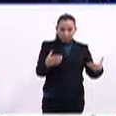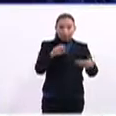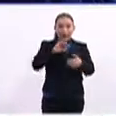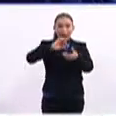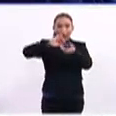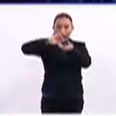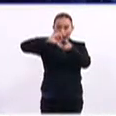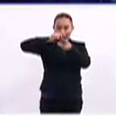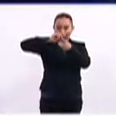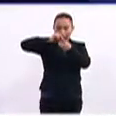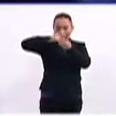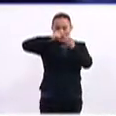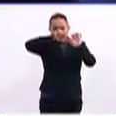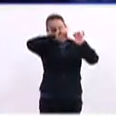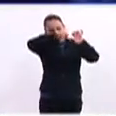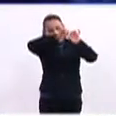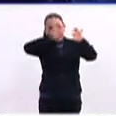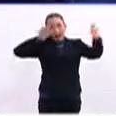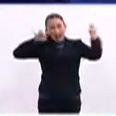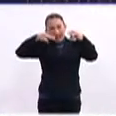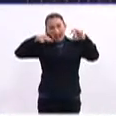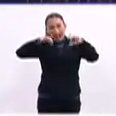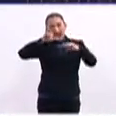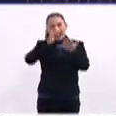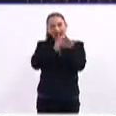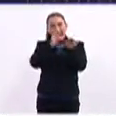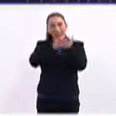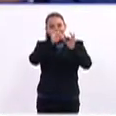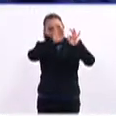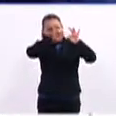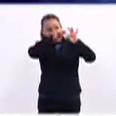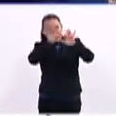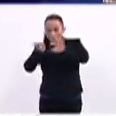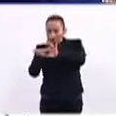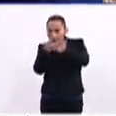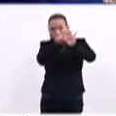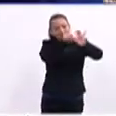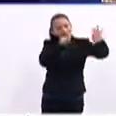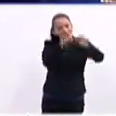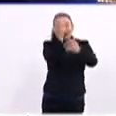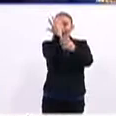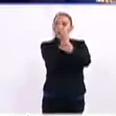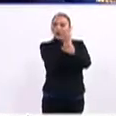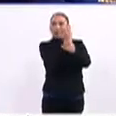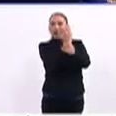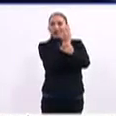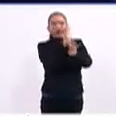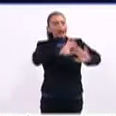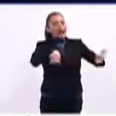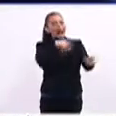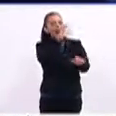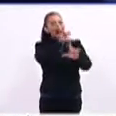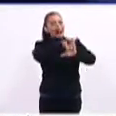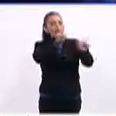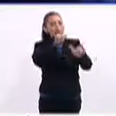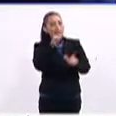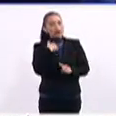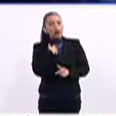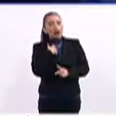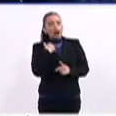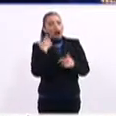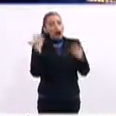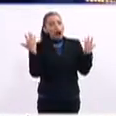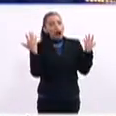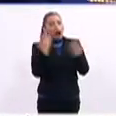alambre, perforé el lienzo y le amarré la mano encima y dije, se acabó, este cuadro está terminado. Y ahí me di